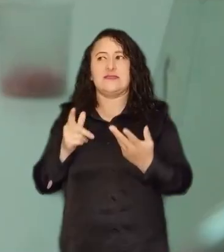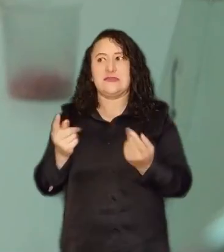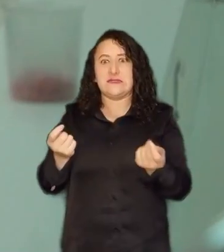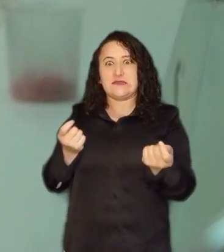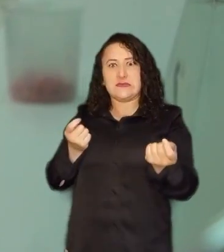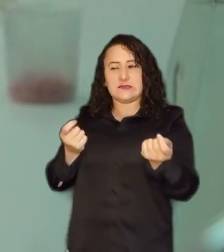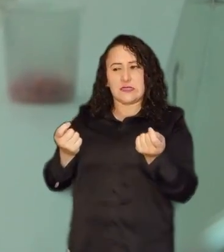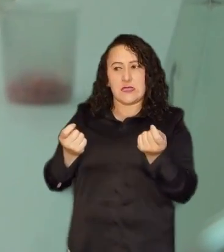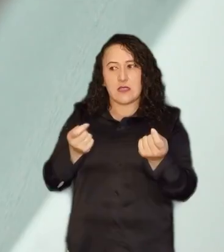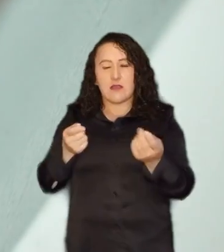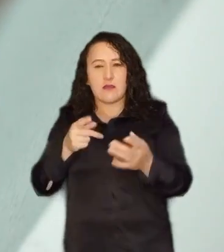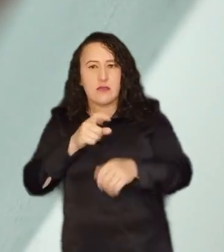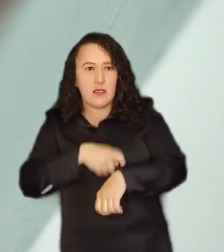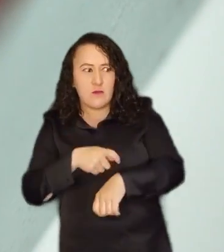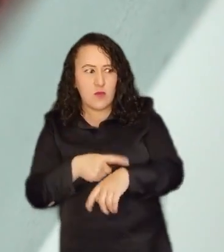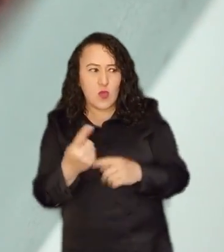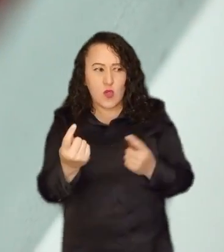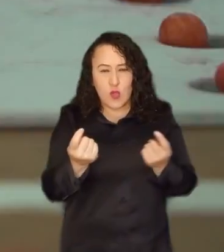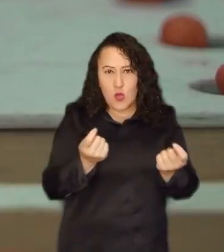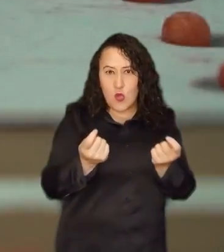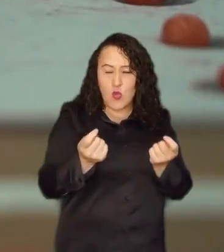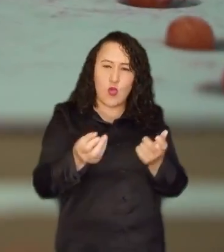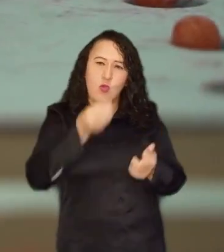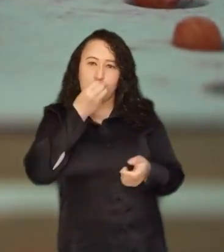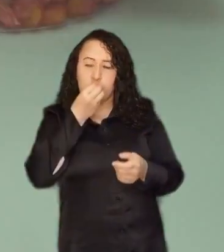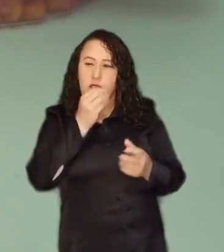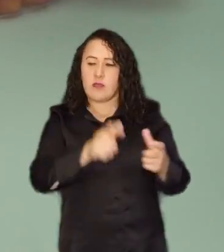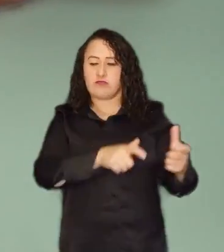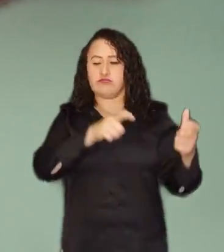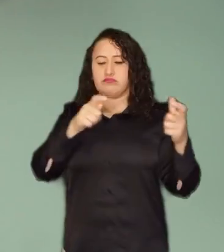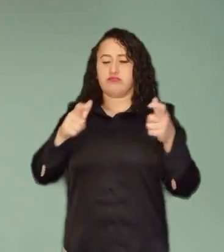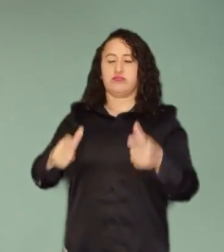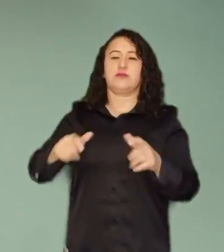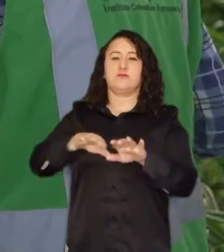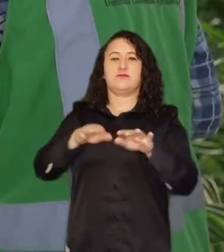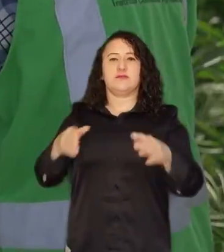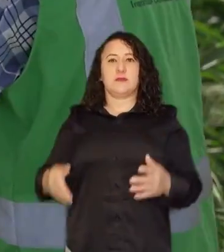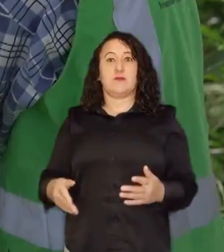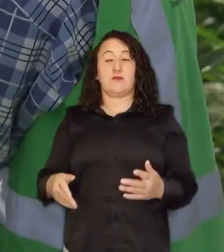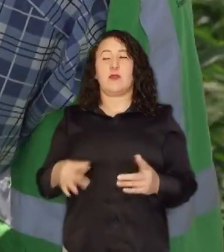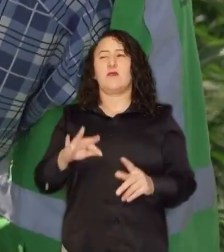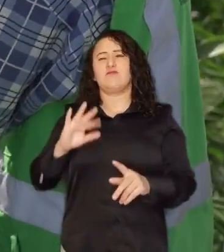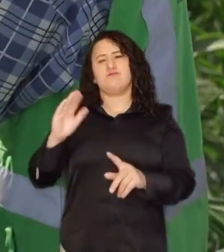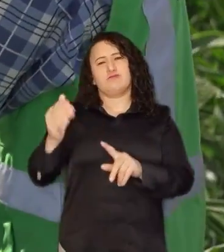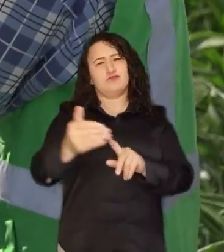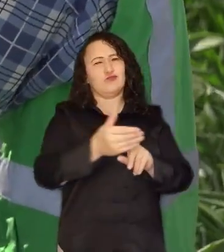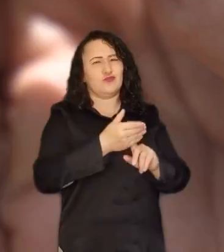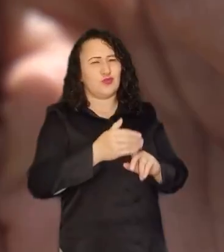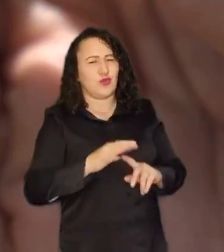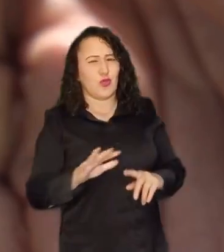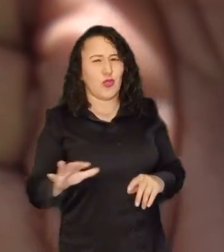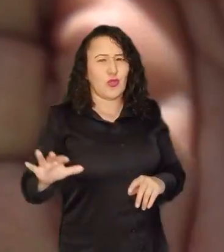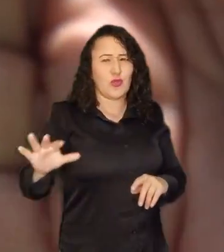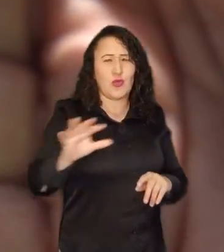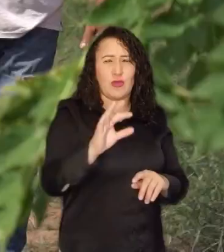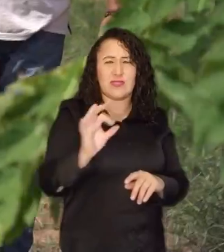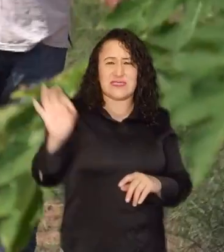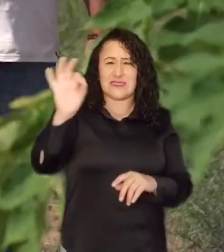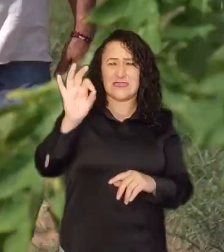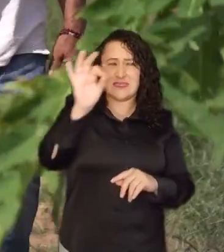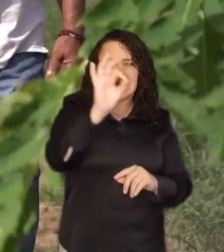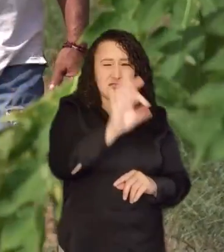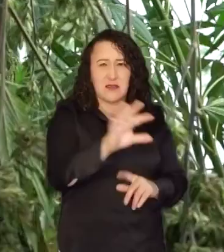Fortaleciendo el control de las semillas certificadas y registradas, las semillas nativas, la producción de material de propagación vegetal, acompañando